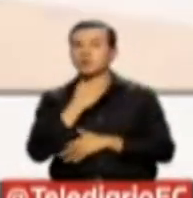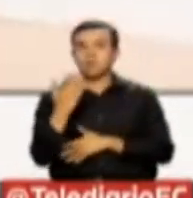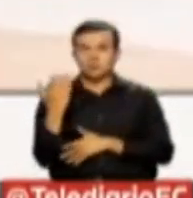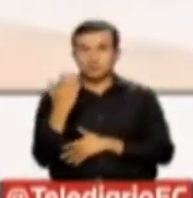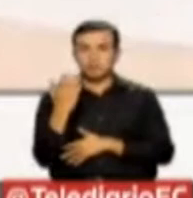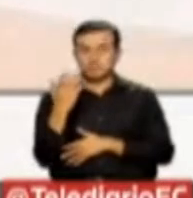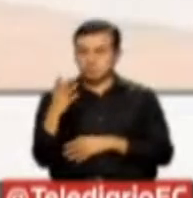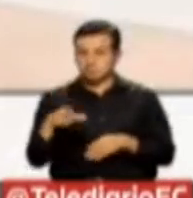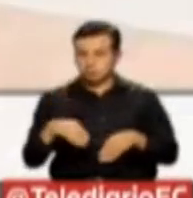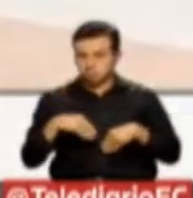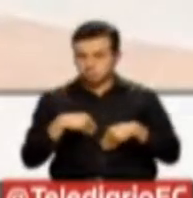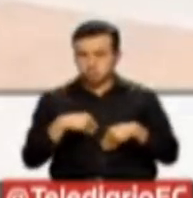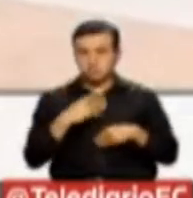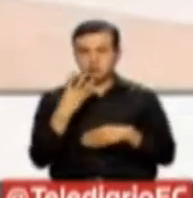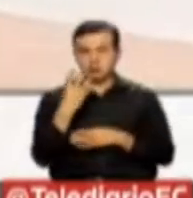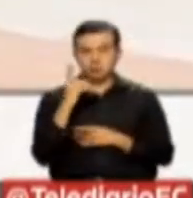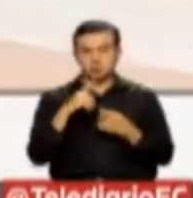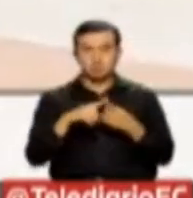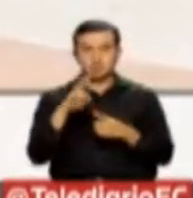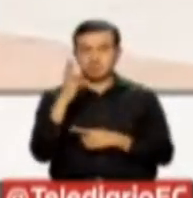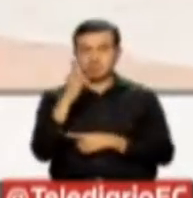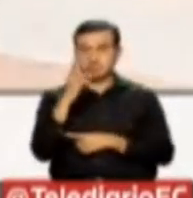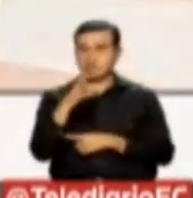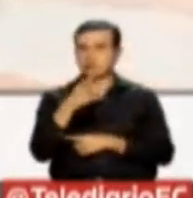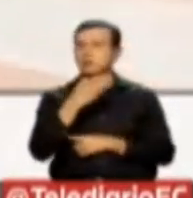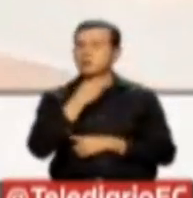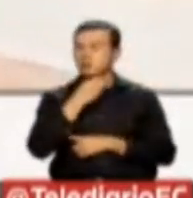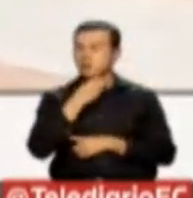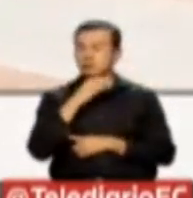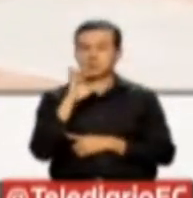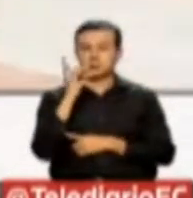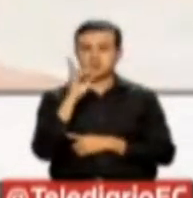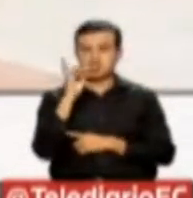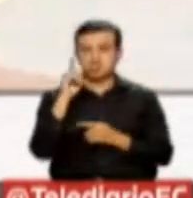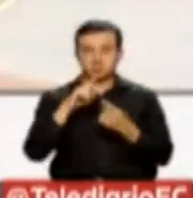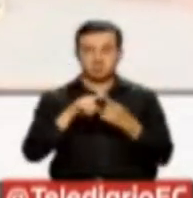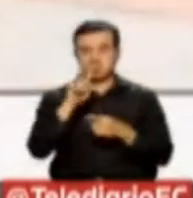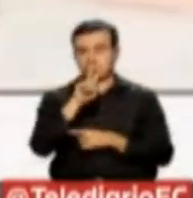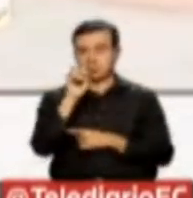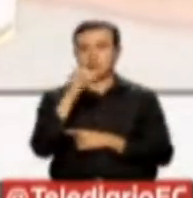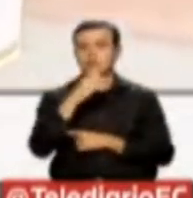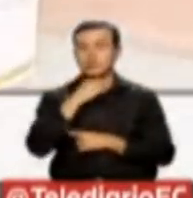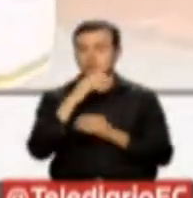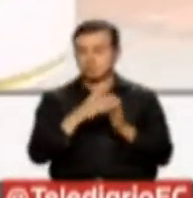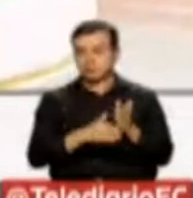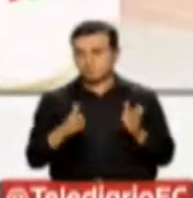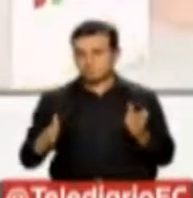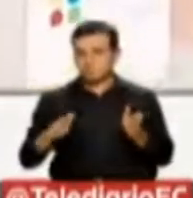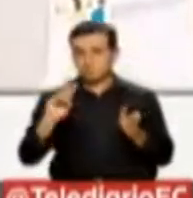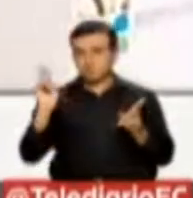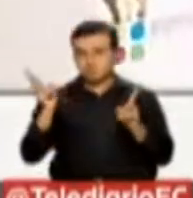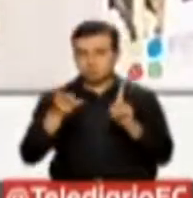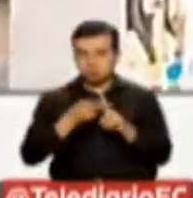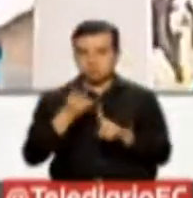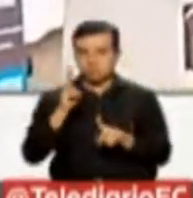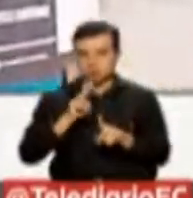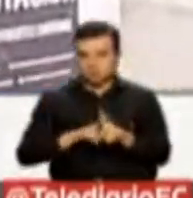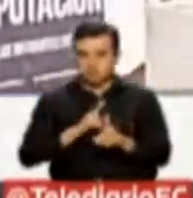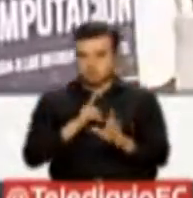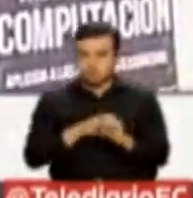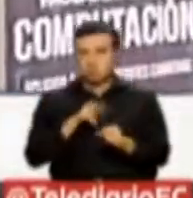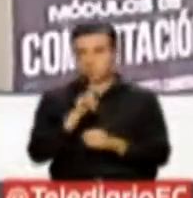con aceptaciones del 14 al 16 de agosto, del 18 al 20 de agosto. La segunda postulación